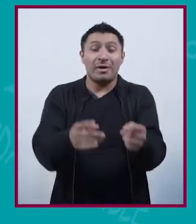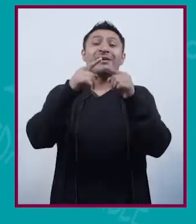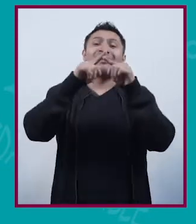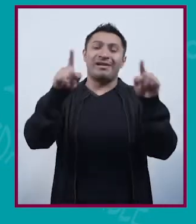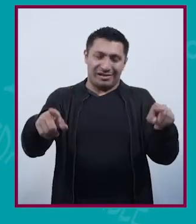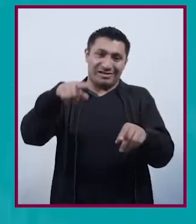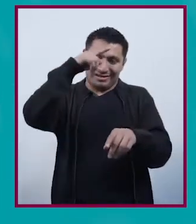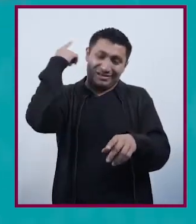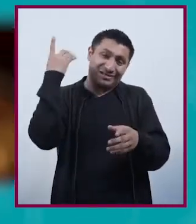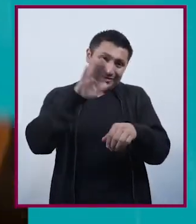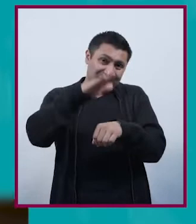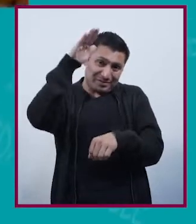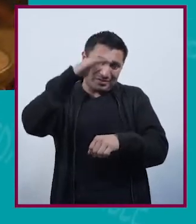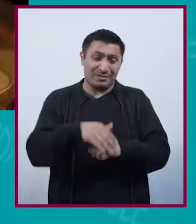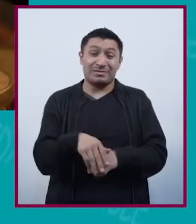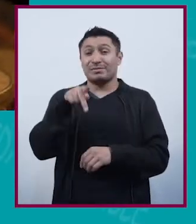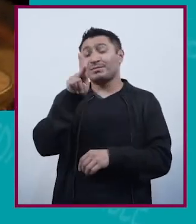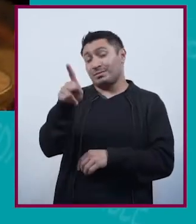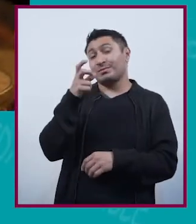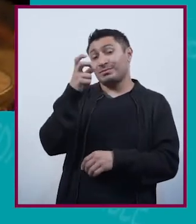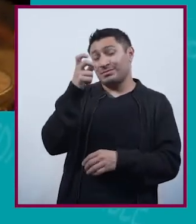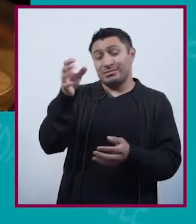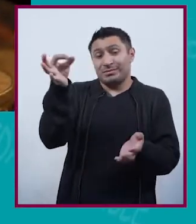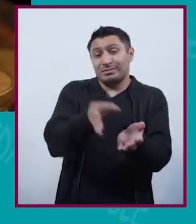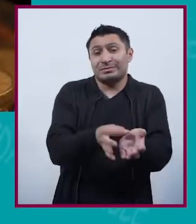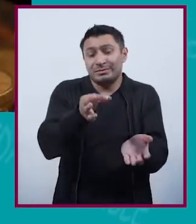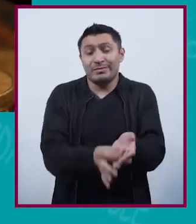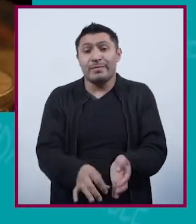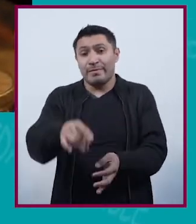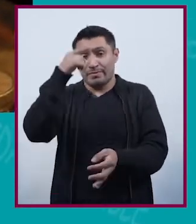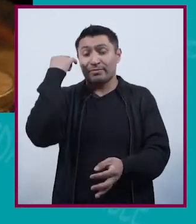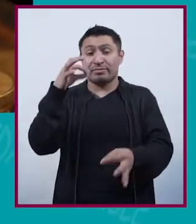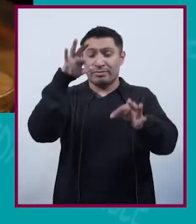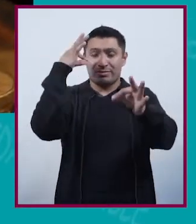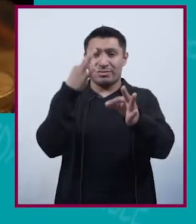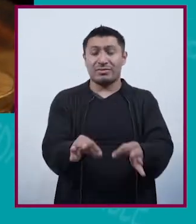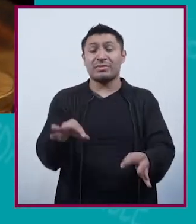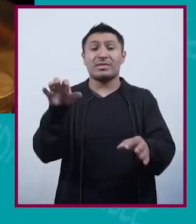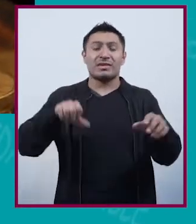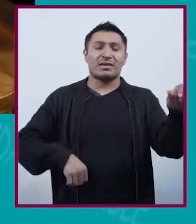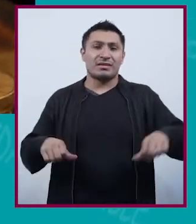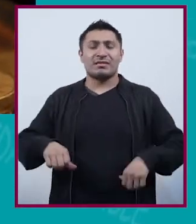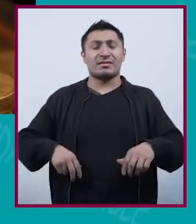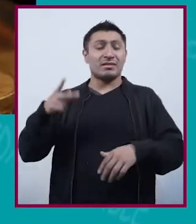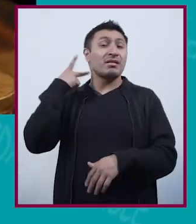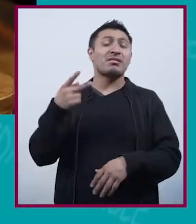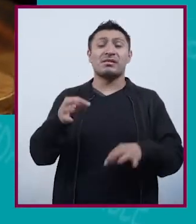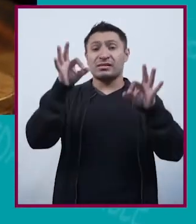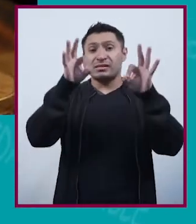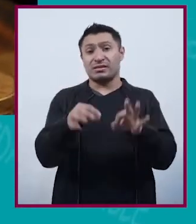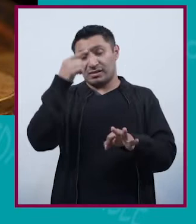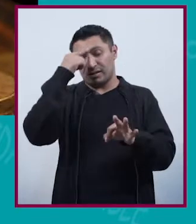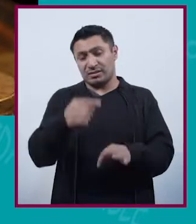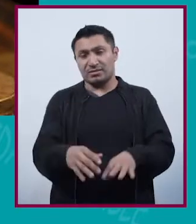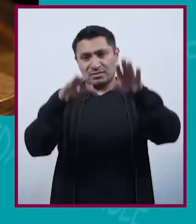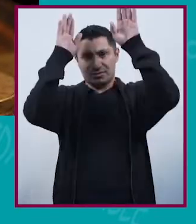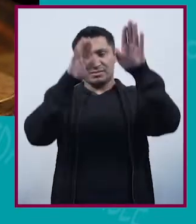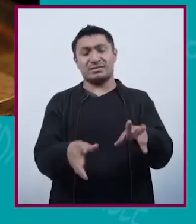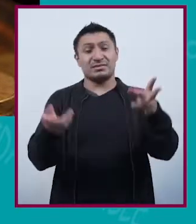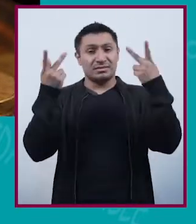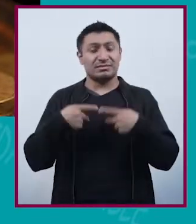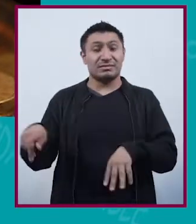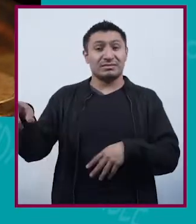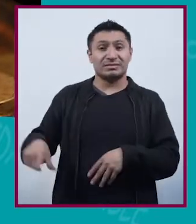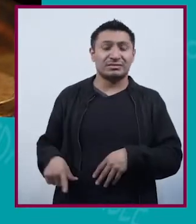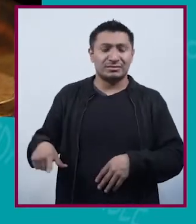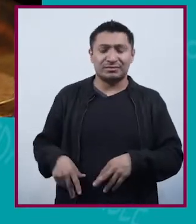resistente moneda de plata. Pero además, aquellas monedas satisfacían funciones políticas de manera eficiente para rendirle tributo a